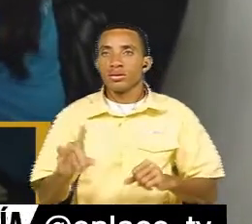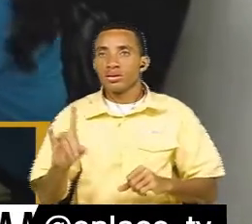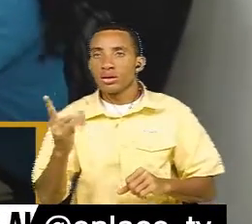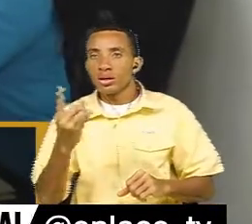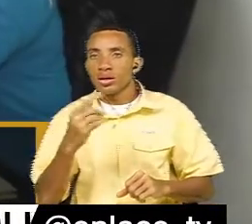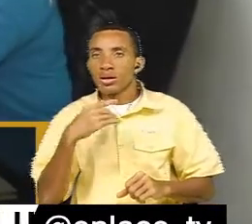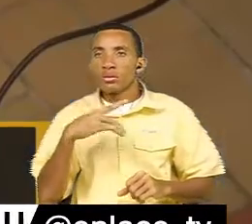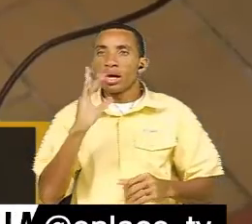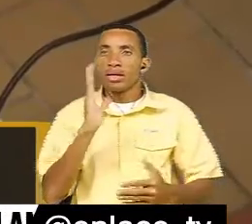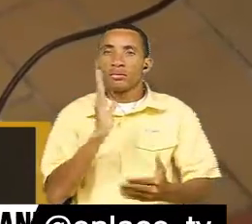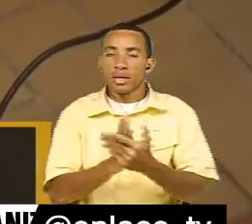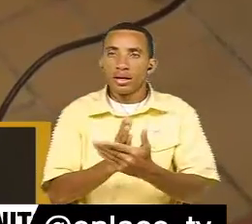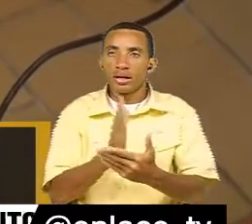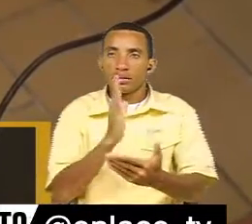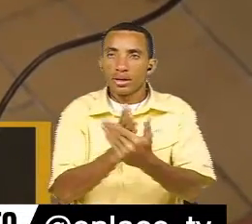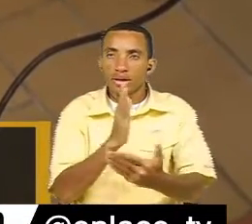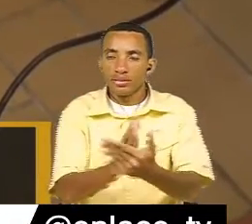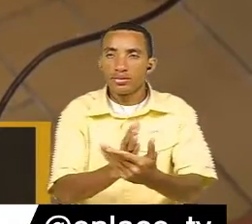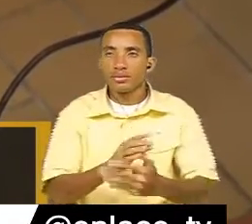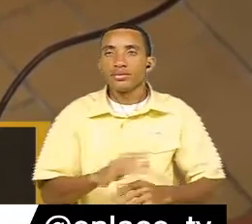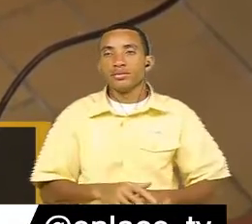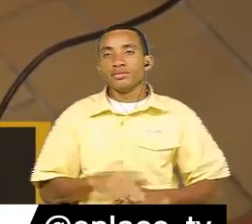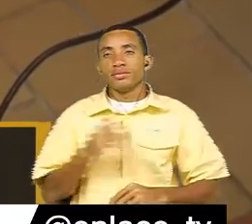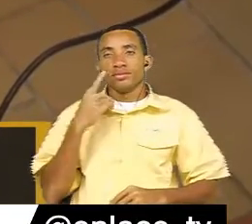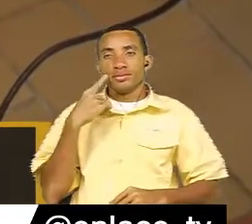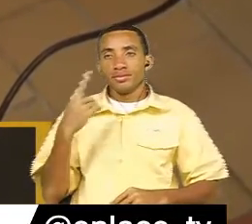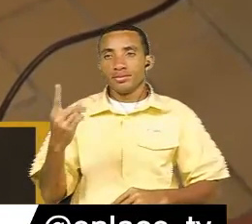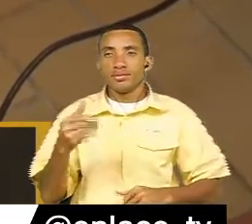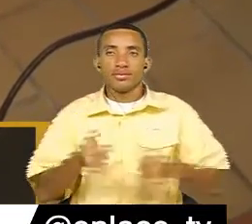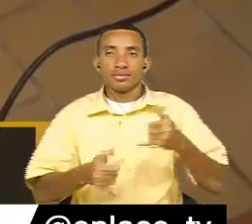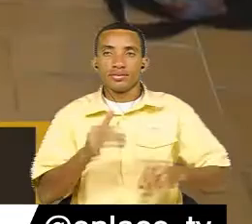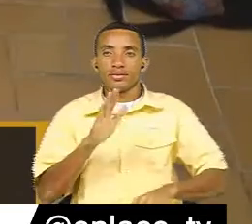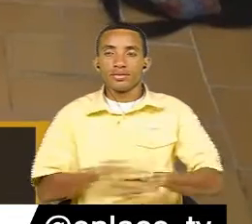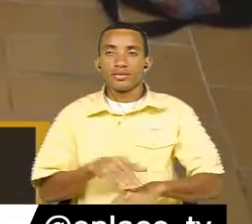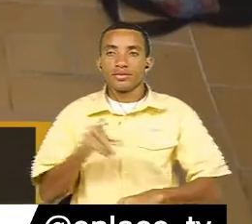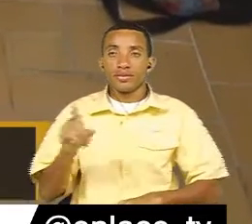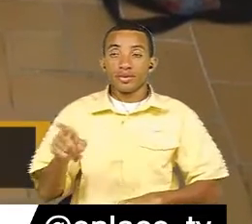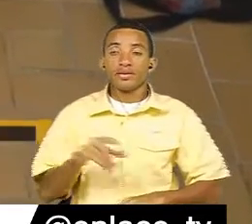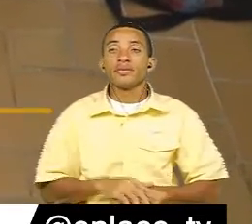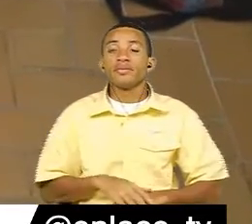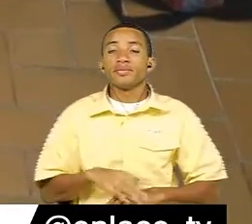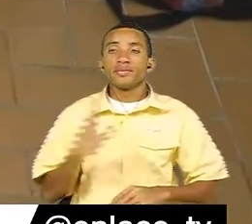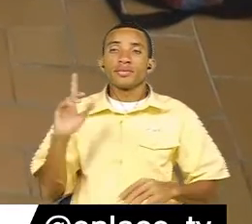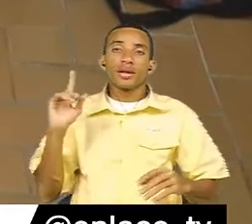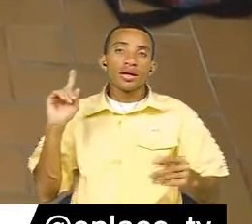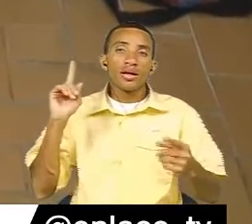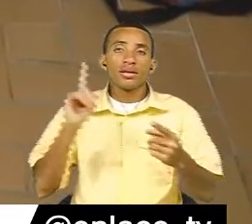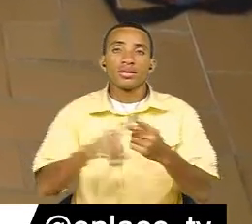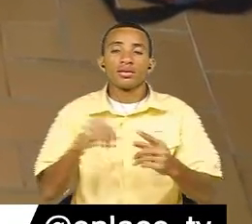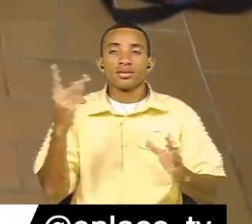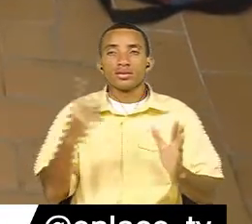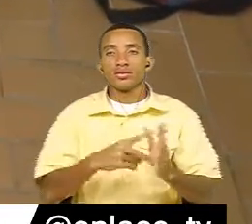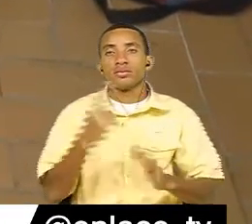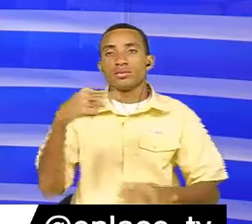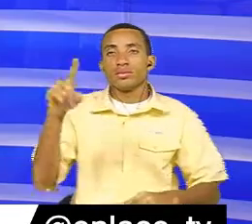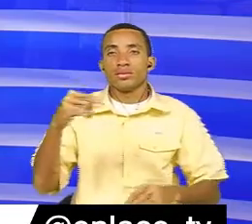se accidenten en las áreas administrativas por cuenta de los tacones. La campaña irá hasta finales de 2016.